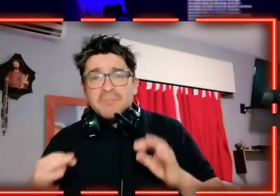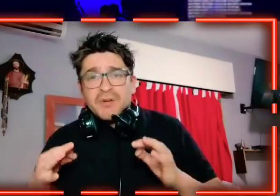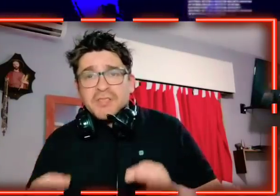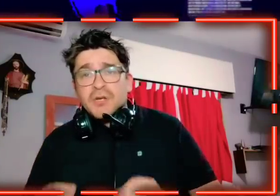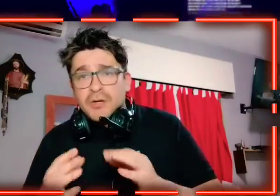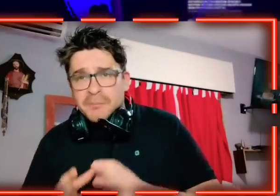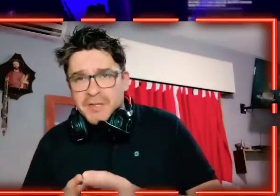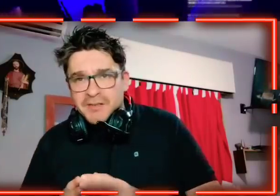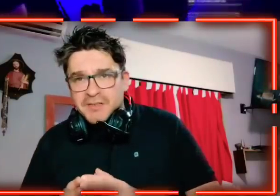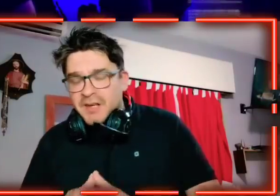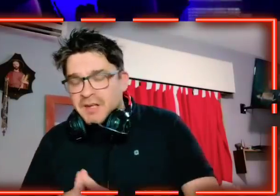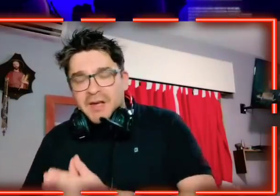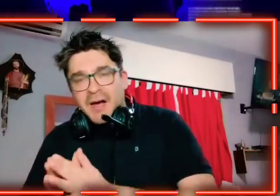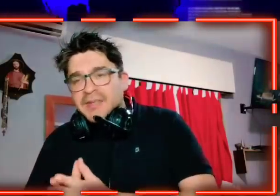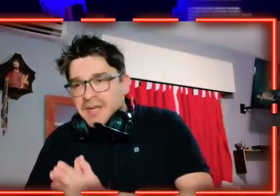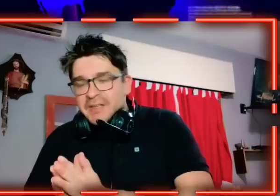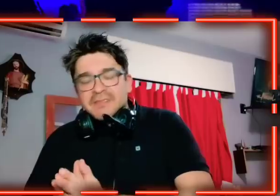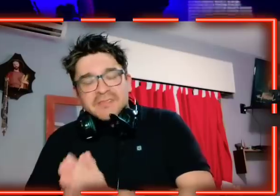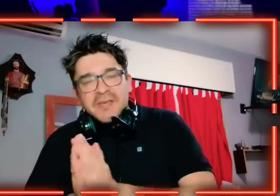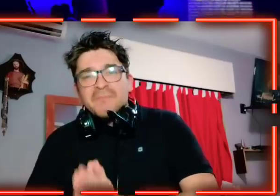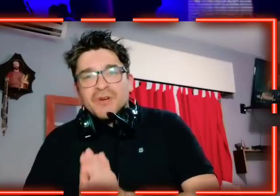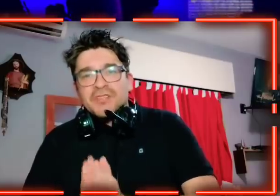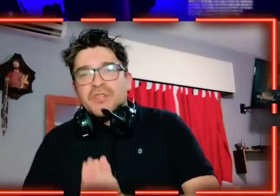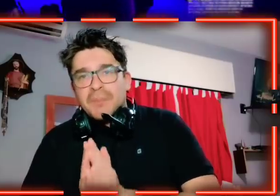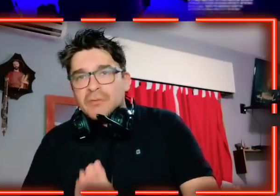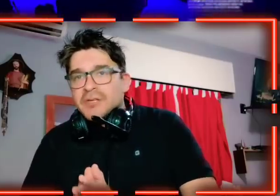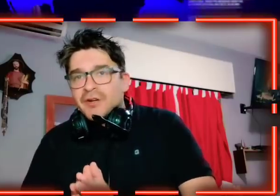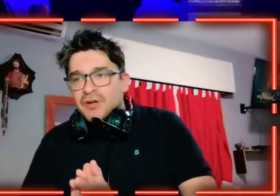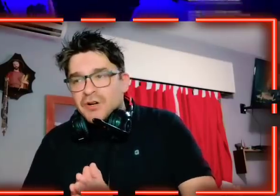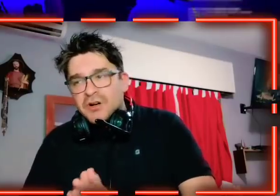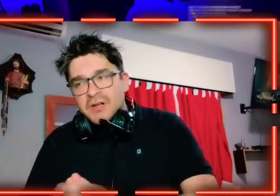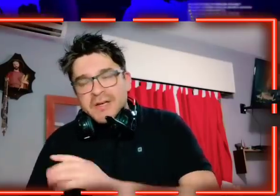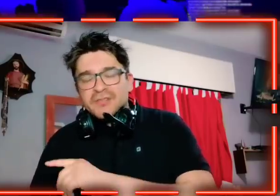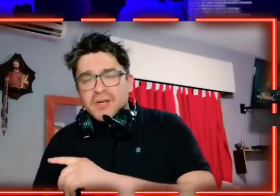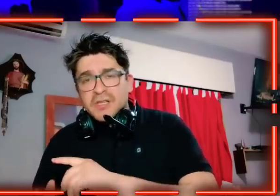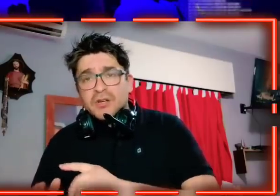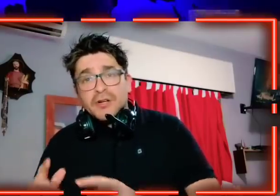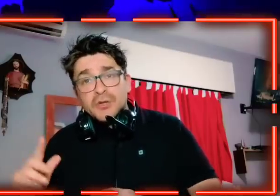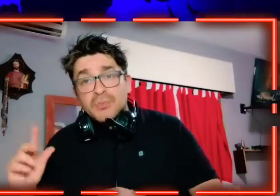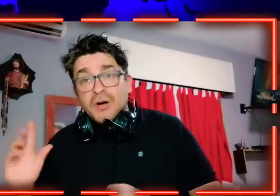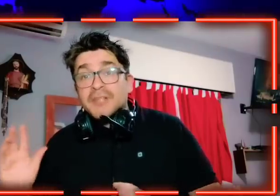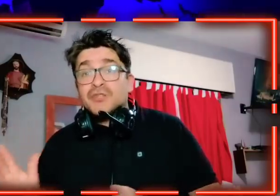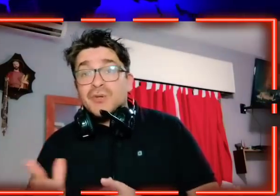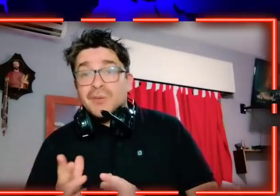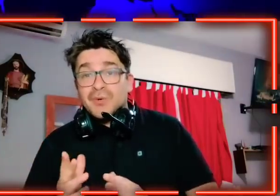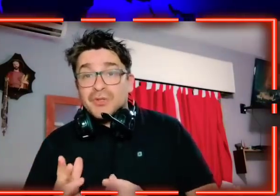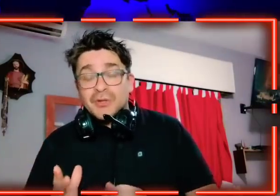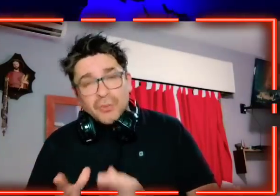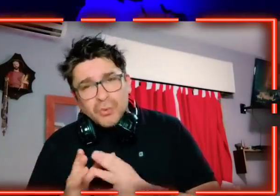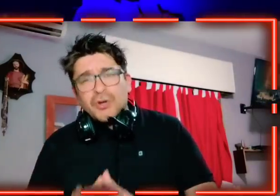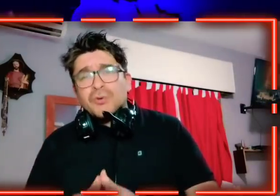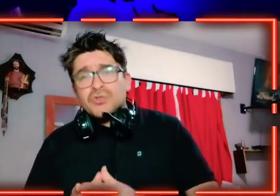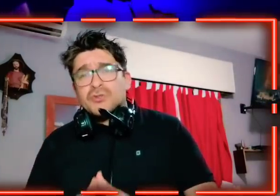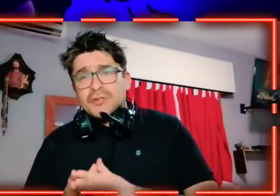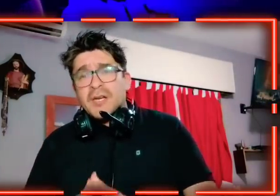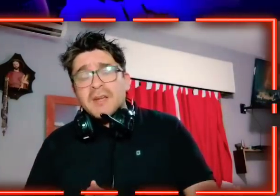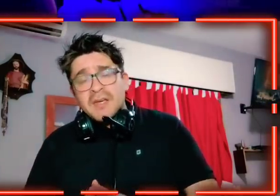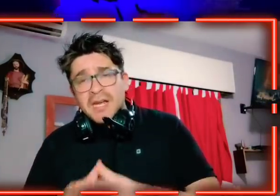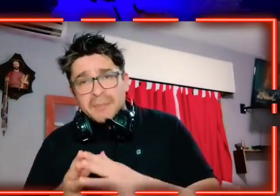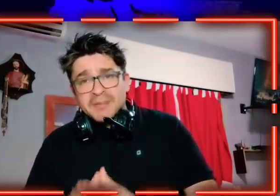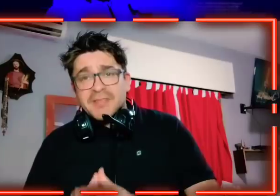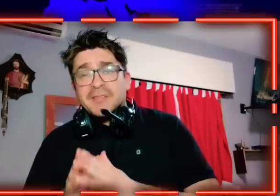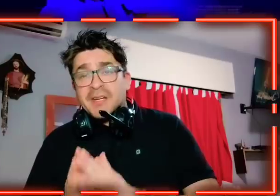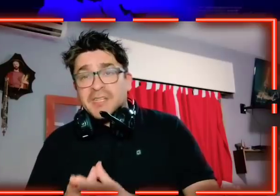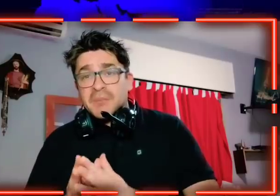dice 100% lo que piensa. Hay que 100% aplaudirlo, loco, eso que dijo retumbó en todo el mundo. Un orgullo